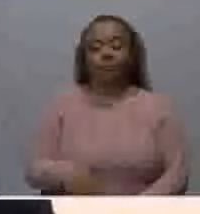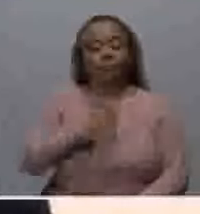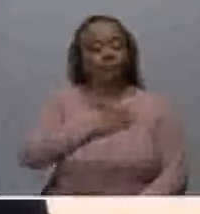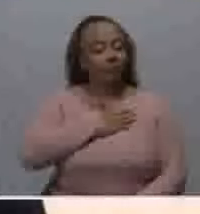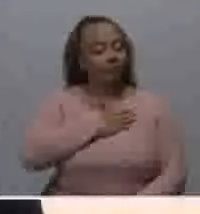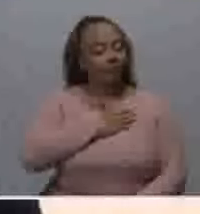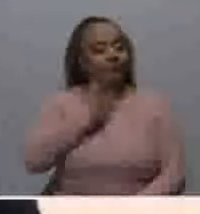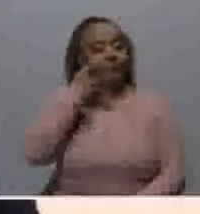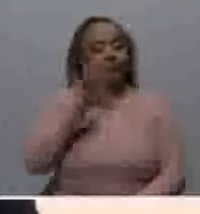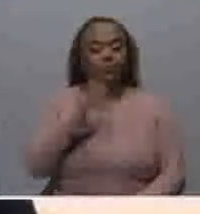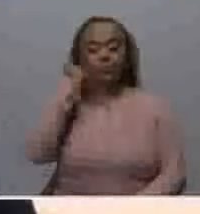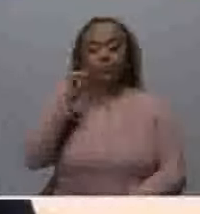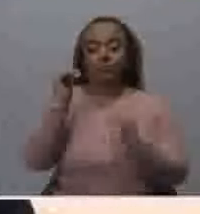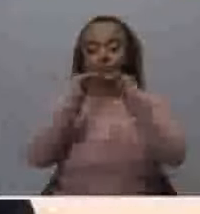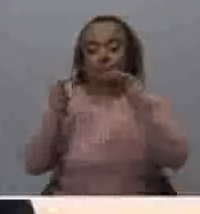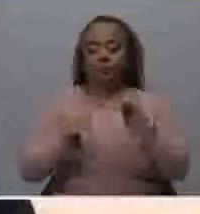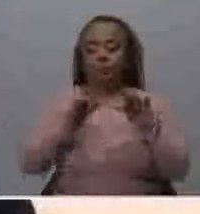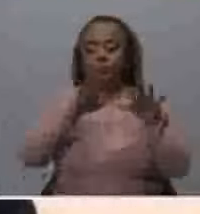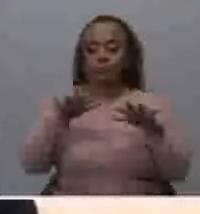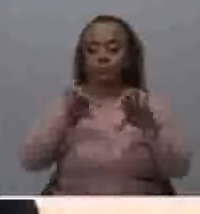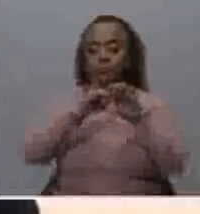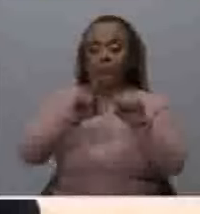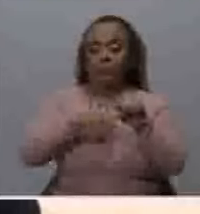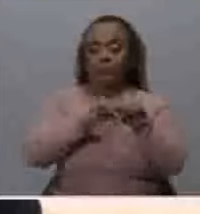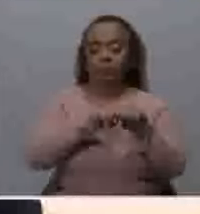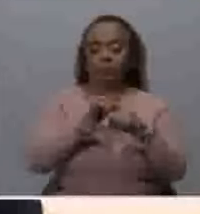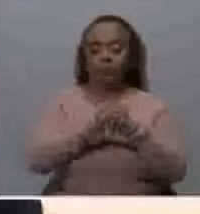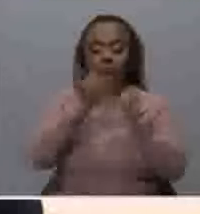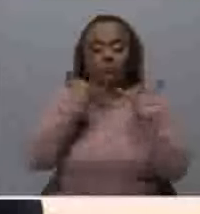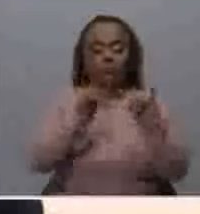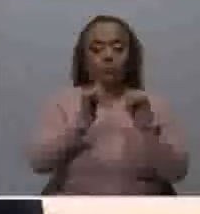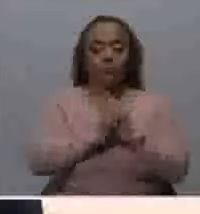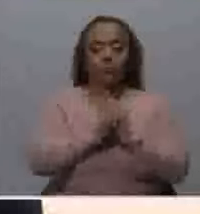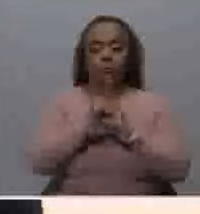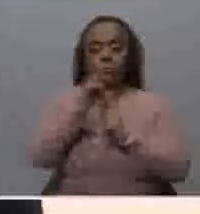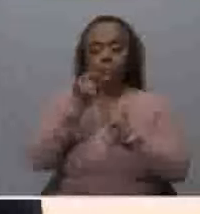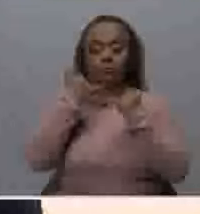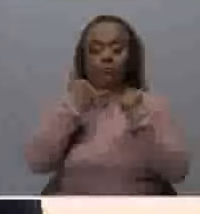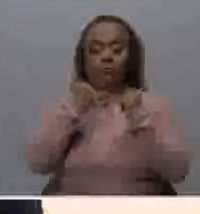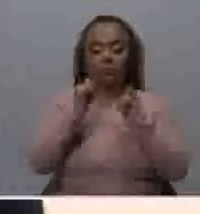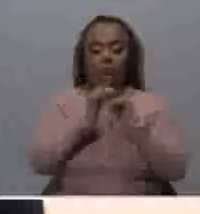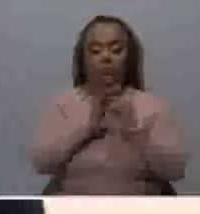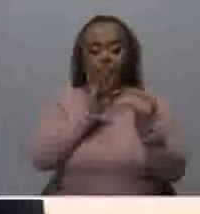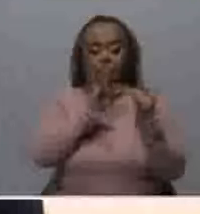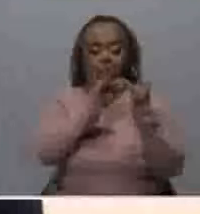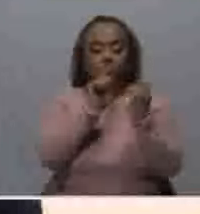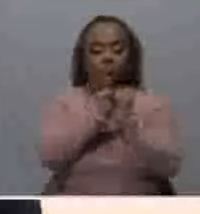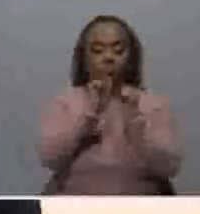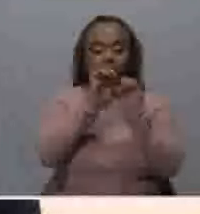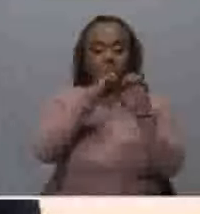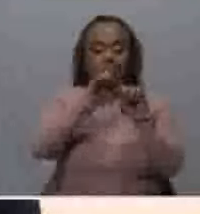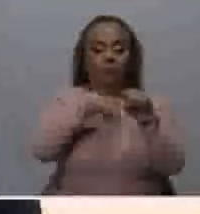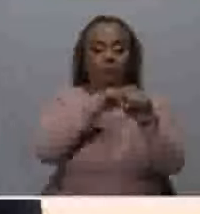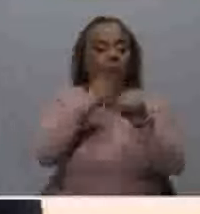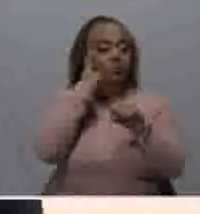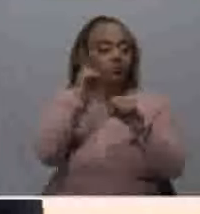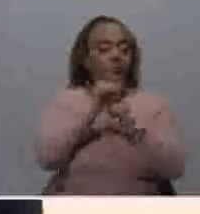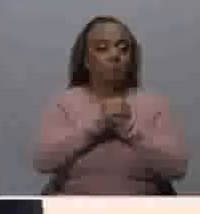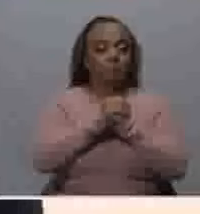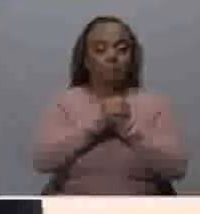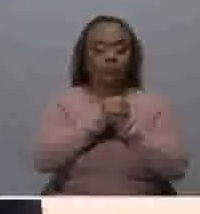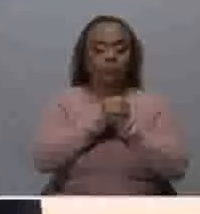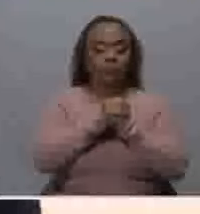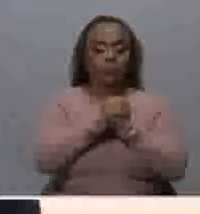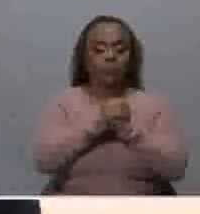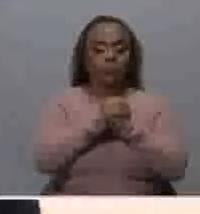que por estar tan bajo el ambiente de selección todavía, por no estar todavía la gente tan conectada con selección, porque faltan algunos días para el debut